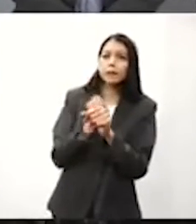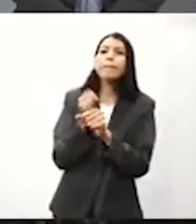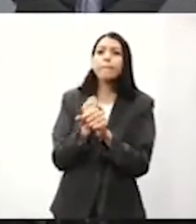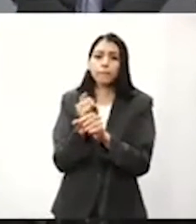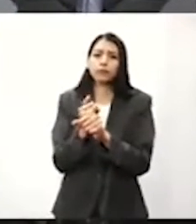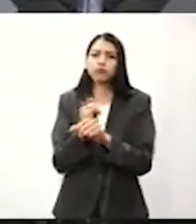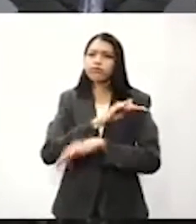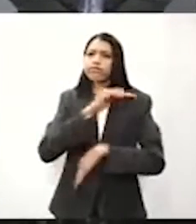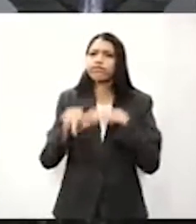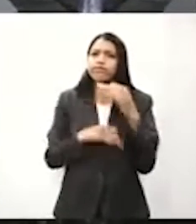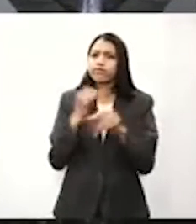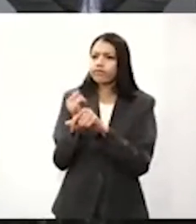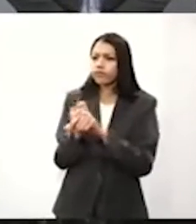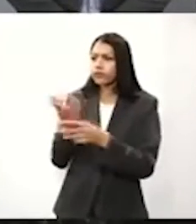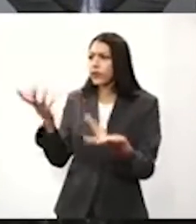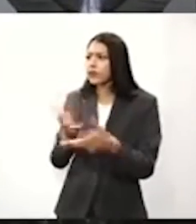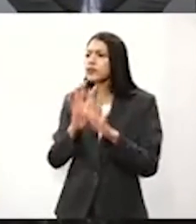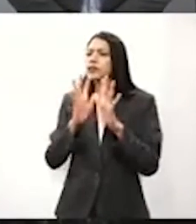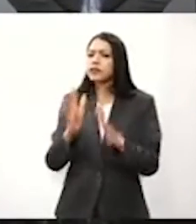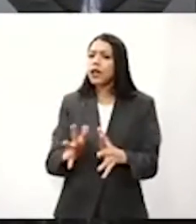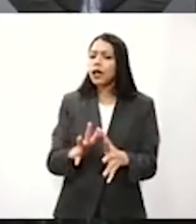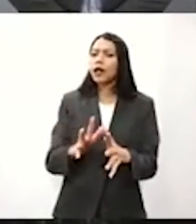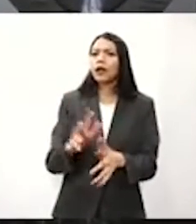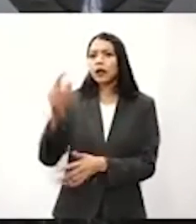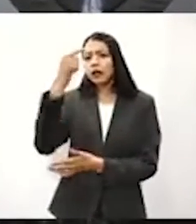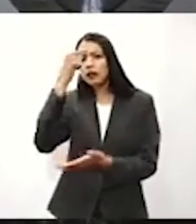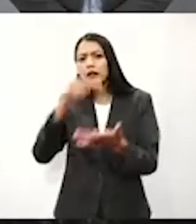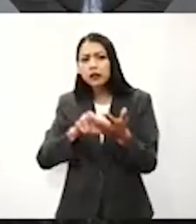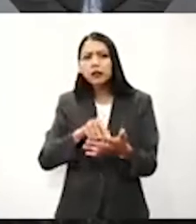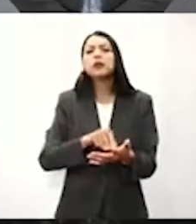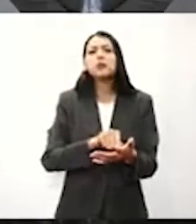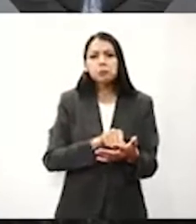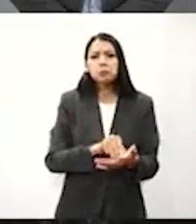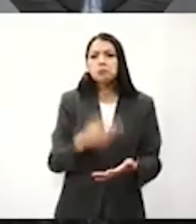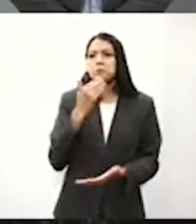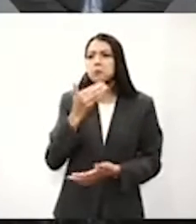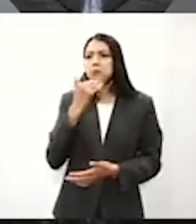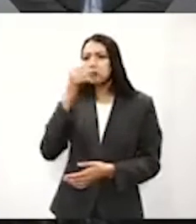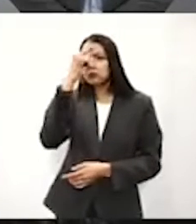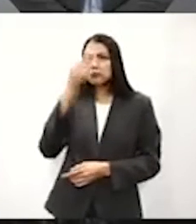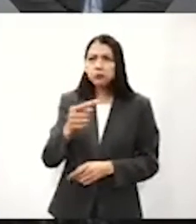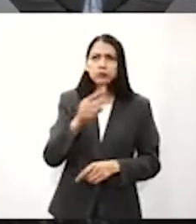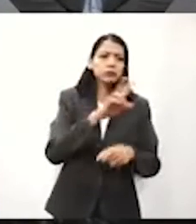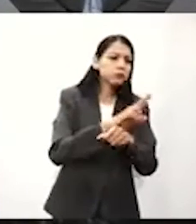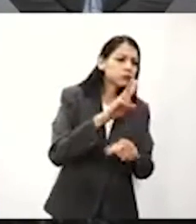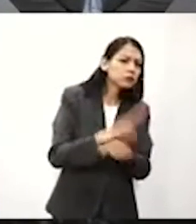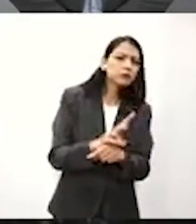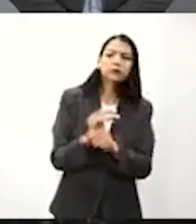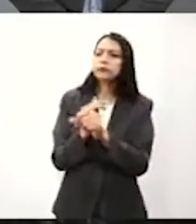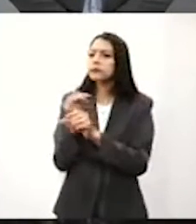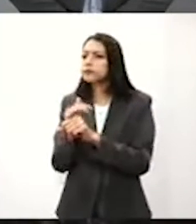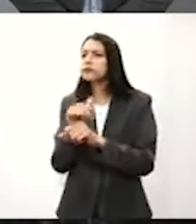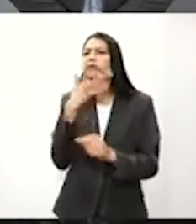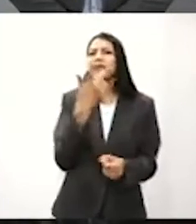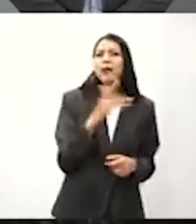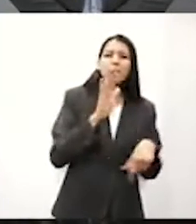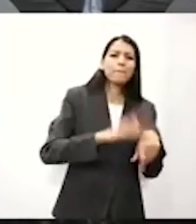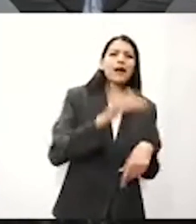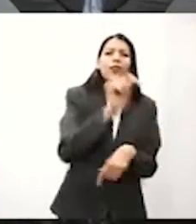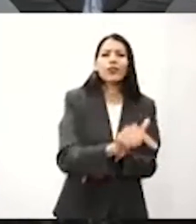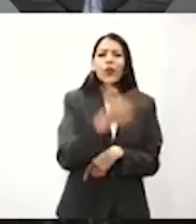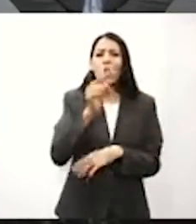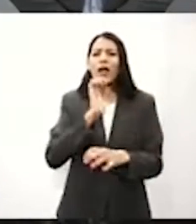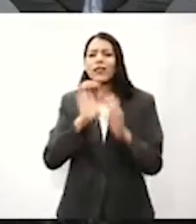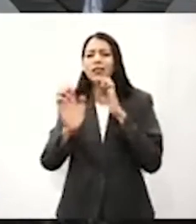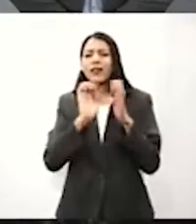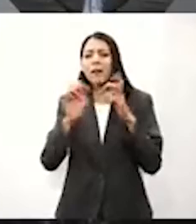en las inmediaciones de una cancha de fútbol de ese municipio. De las investigaciones se sabe que Valencia Caballero salió de la